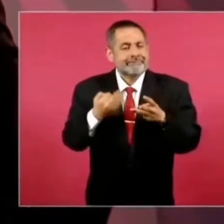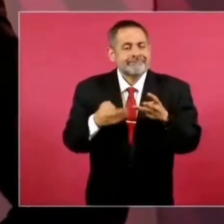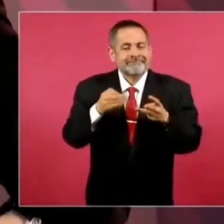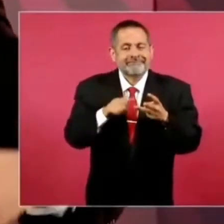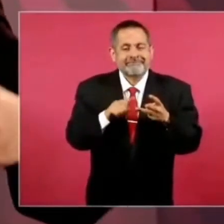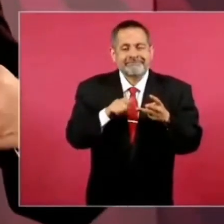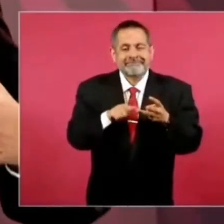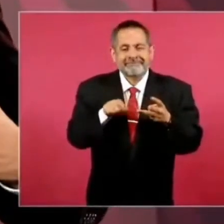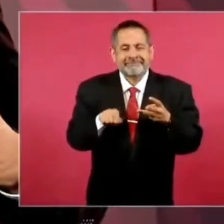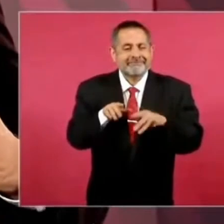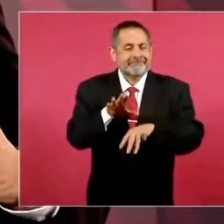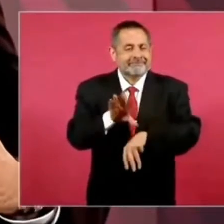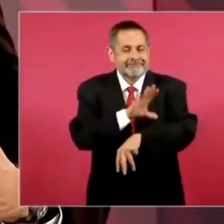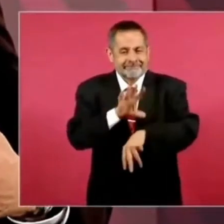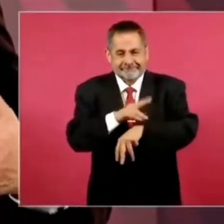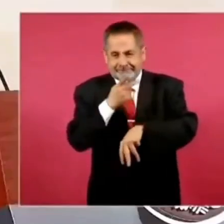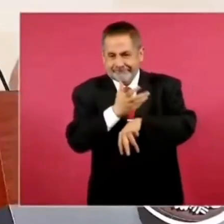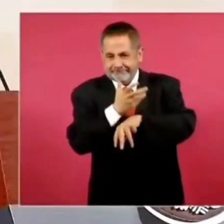y